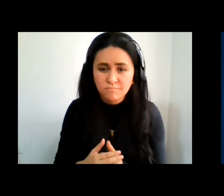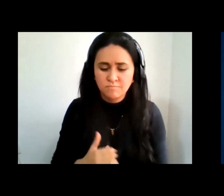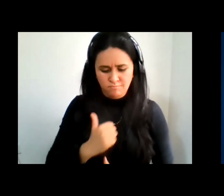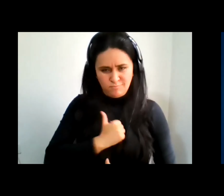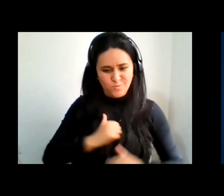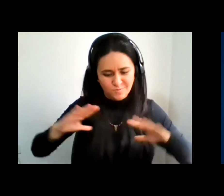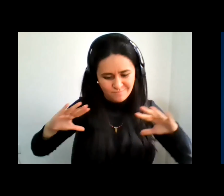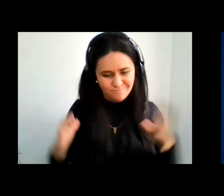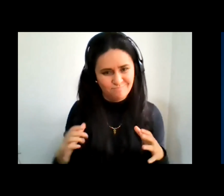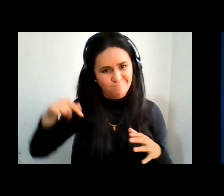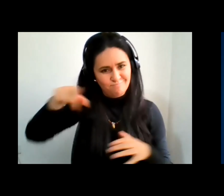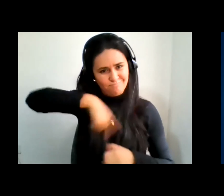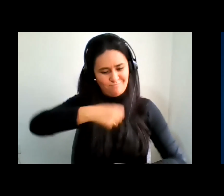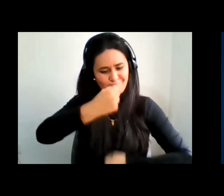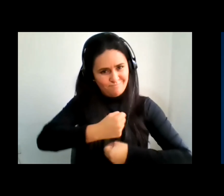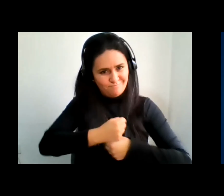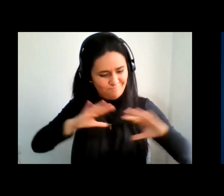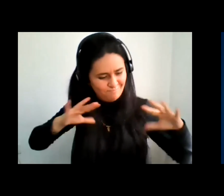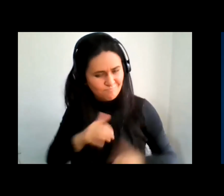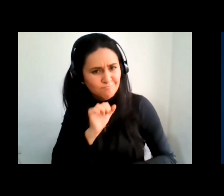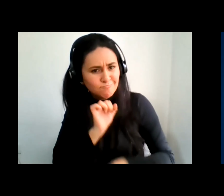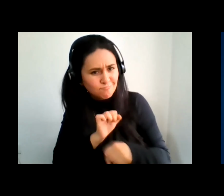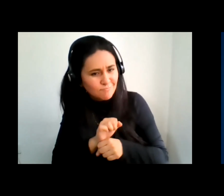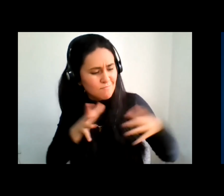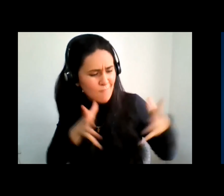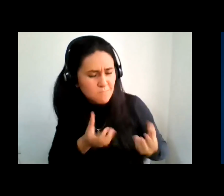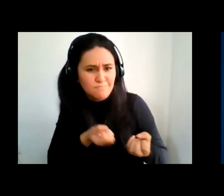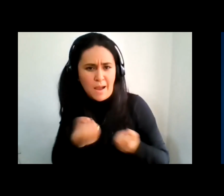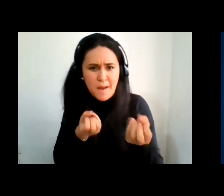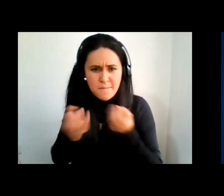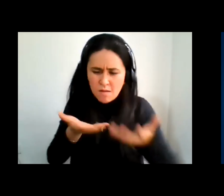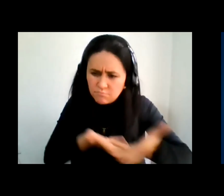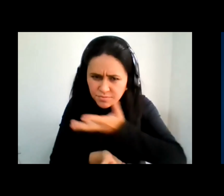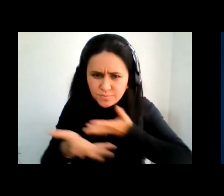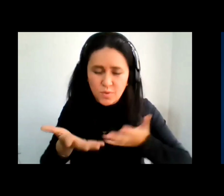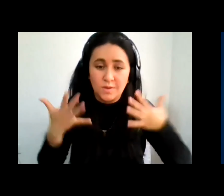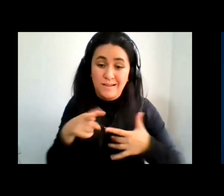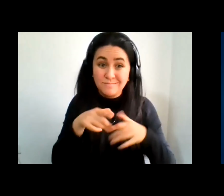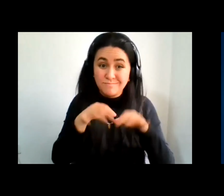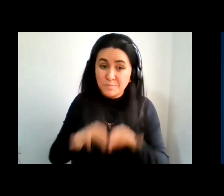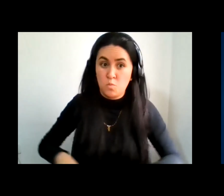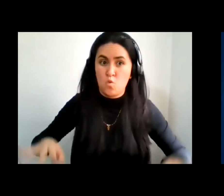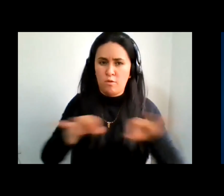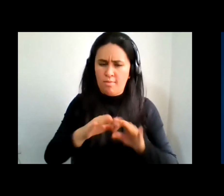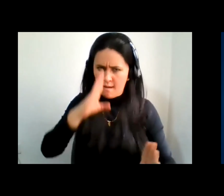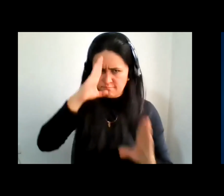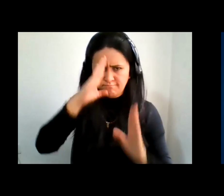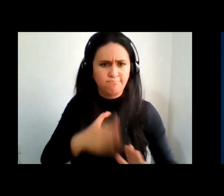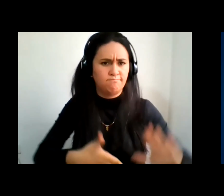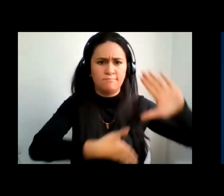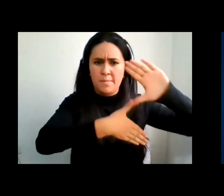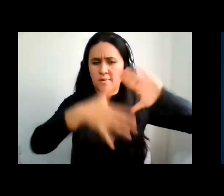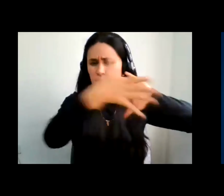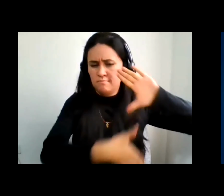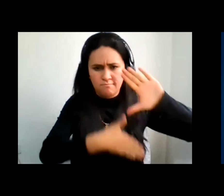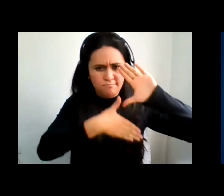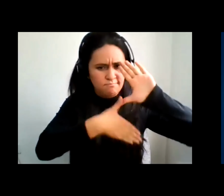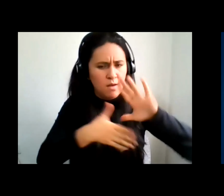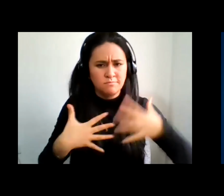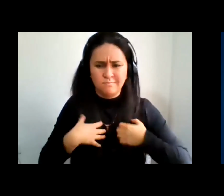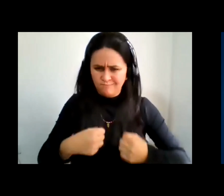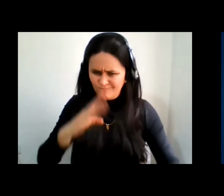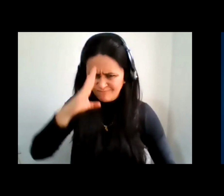equipo. Creo que nos queda claro que esta debe ser un área prioritaria de trabajo en la región de las Américas si realmente vamos a